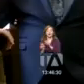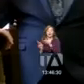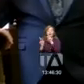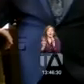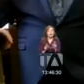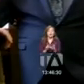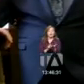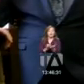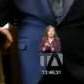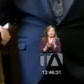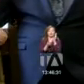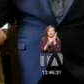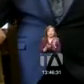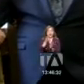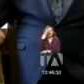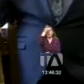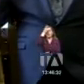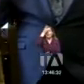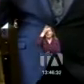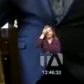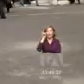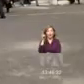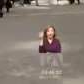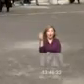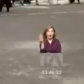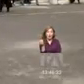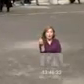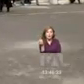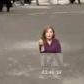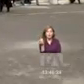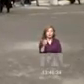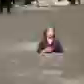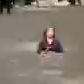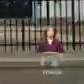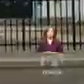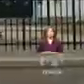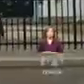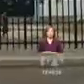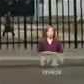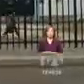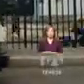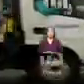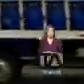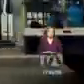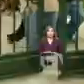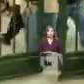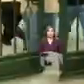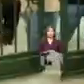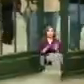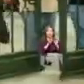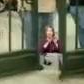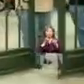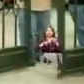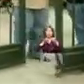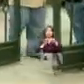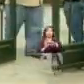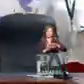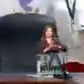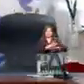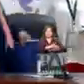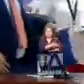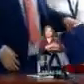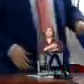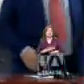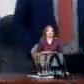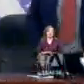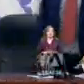ahí se paguen, por ejemplo, las deudas por concepto de jubilaciones, mientras se ponía en un segundo plano los arreglos de infraestructura.